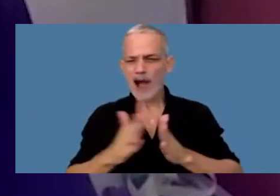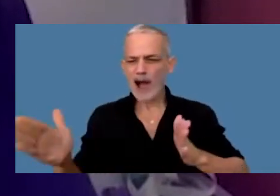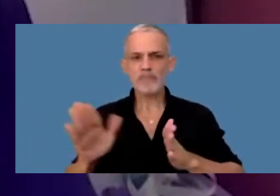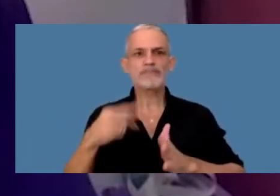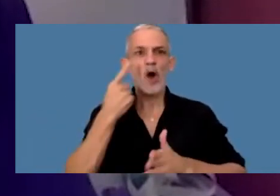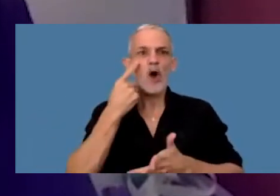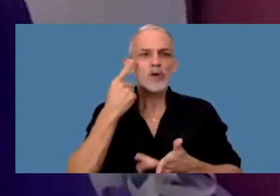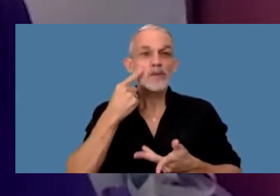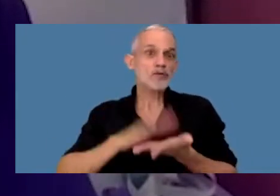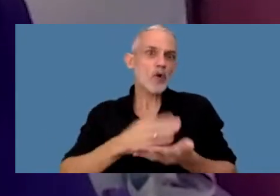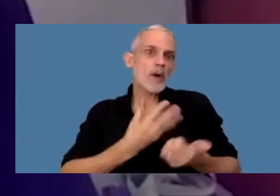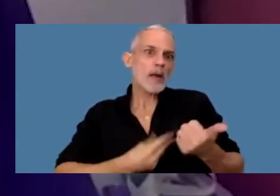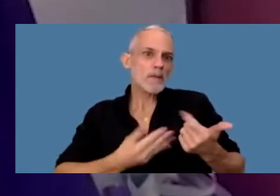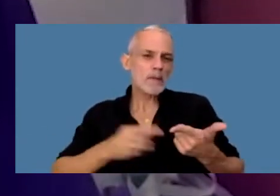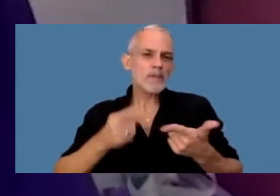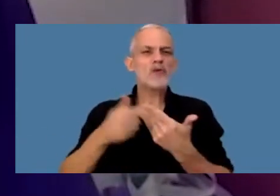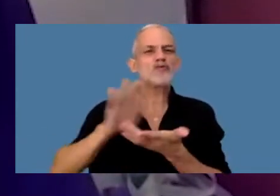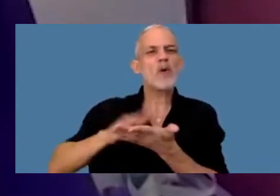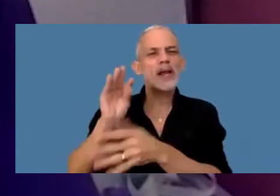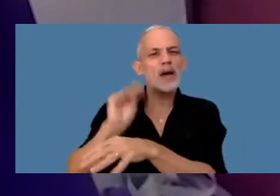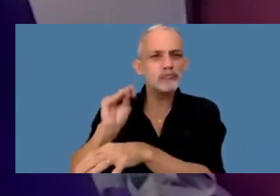lo decida,